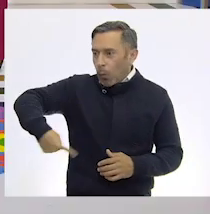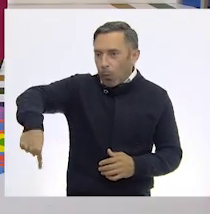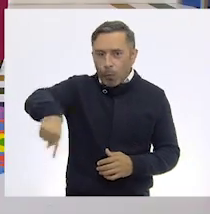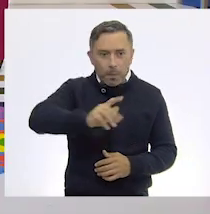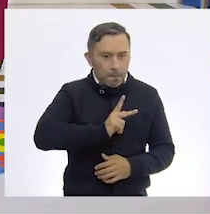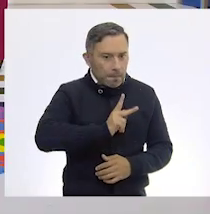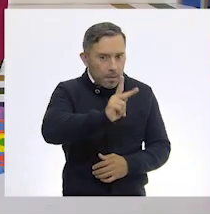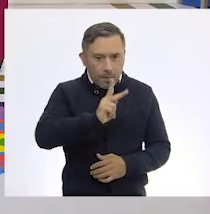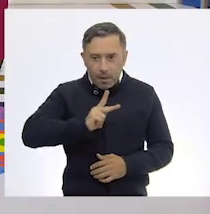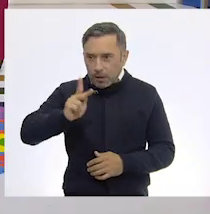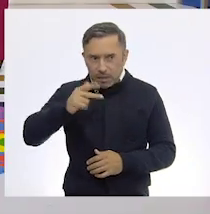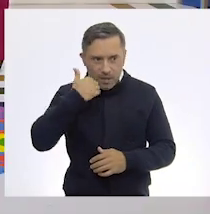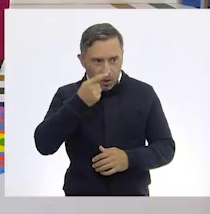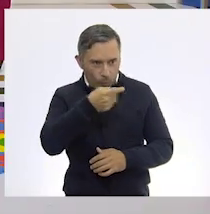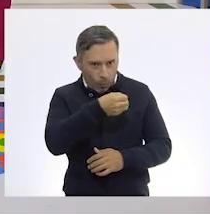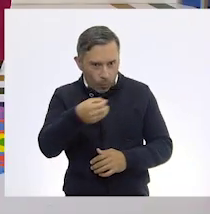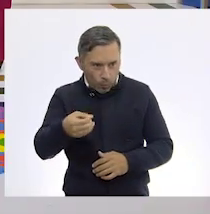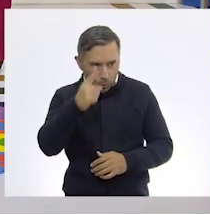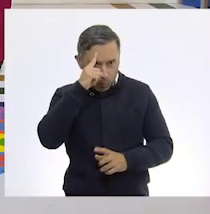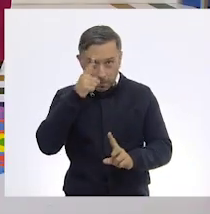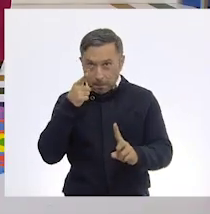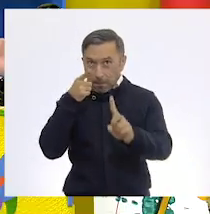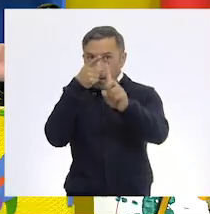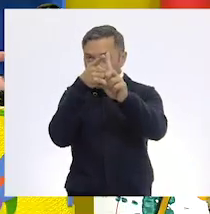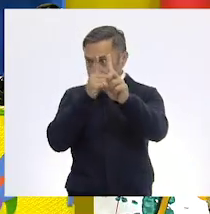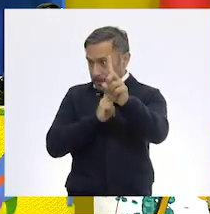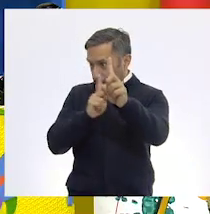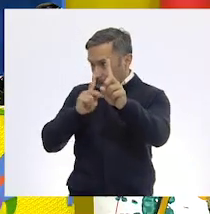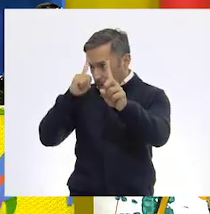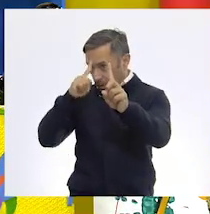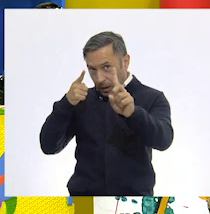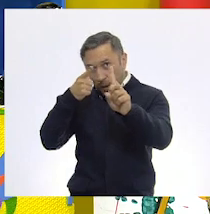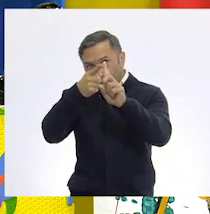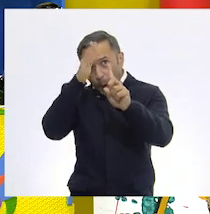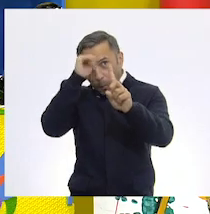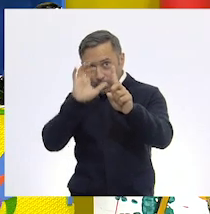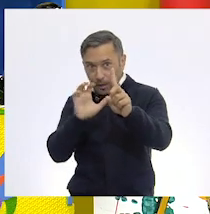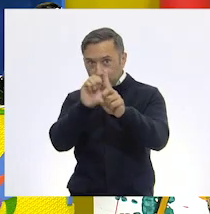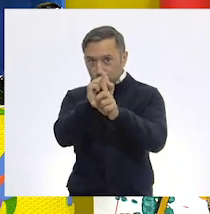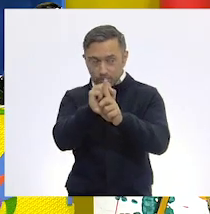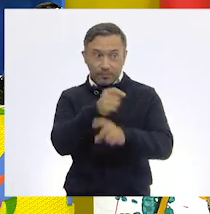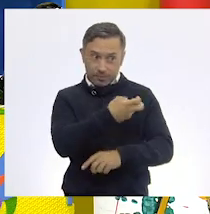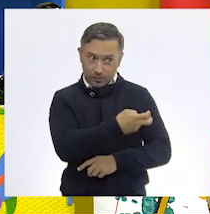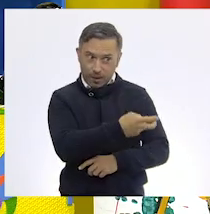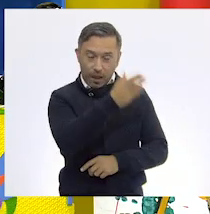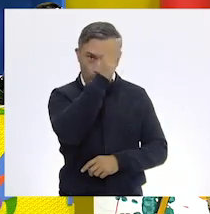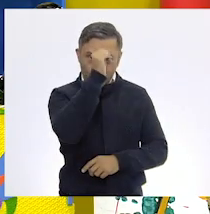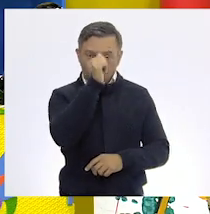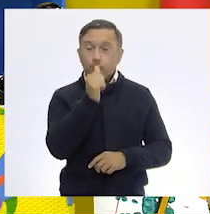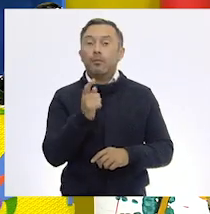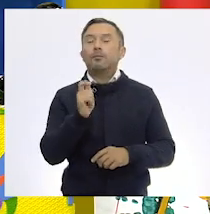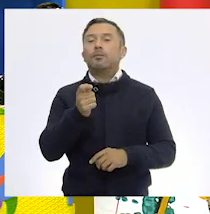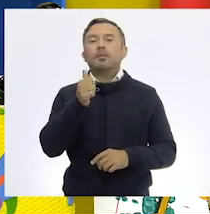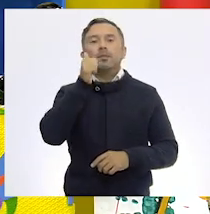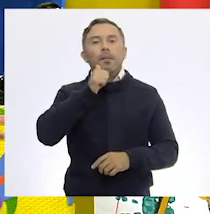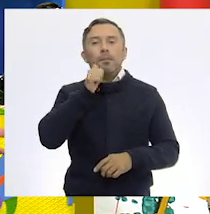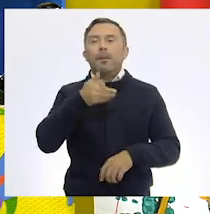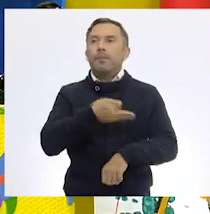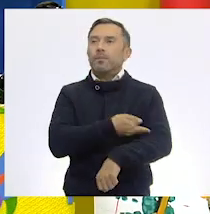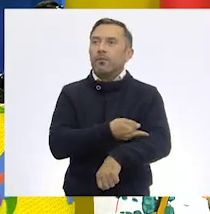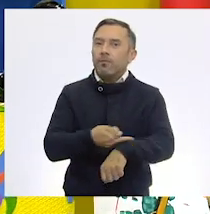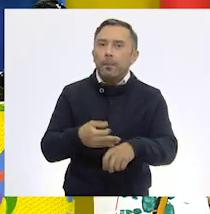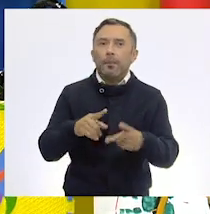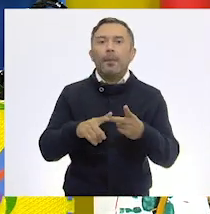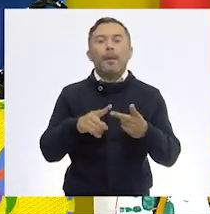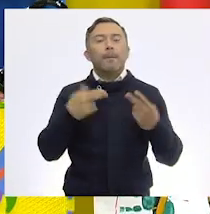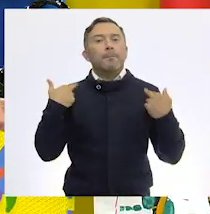Claro, tienes toda la razón, Panchito. Estoy de acuerdo con Panchito y me gustaría decir que siempre contamos con nuestra familia, nuestras